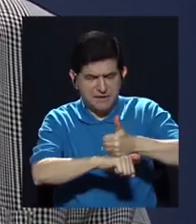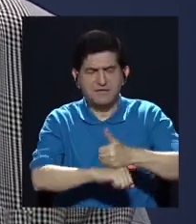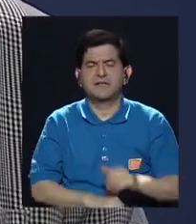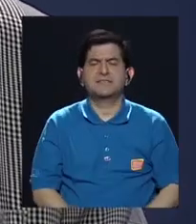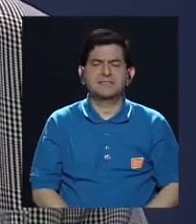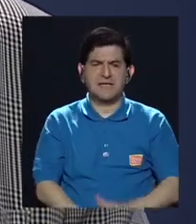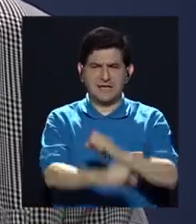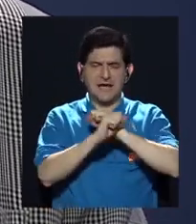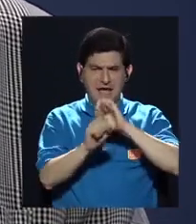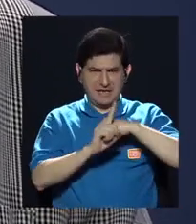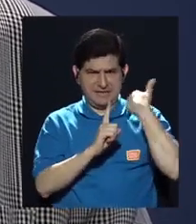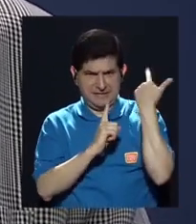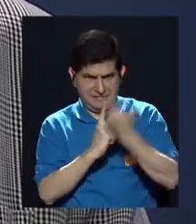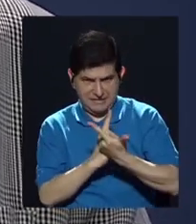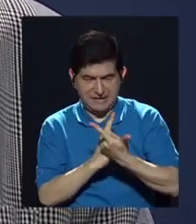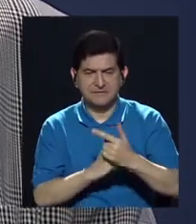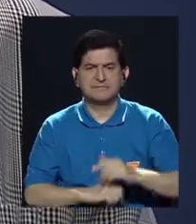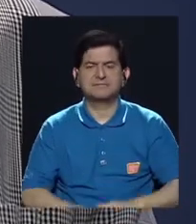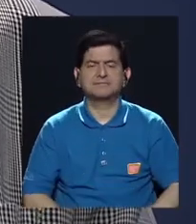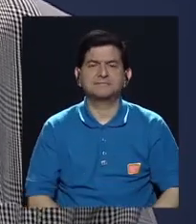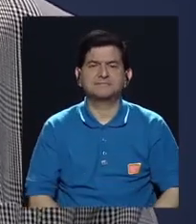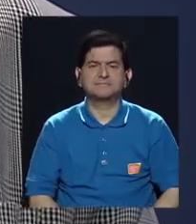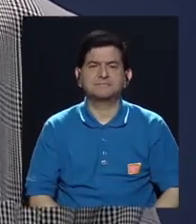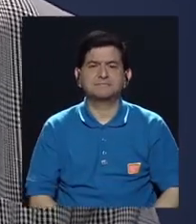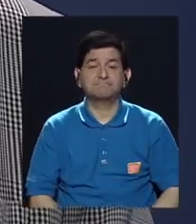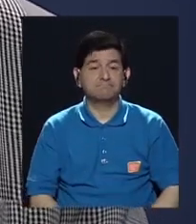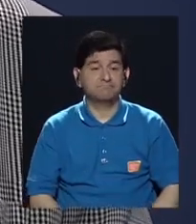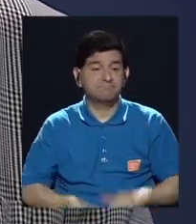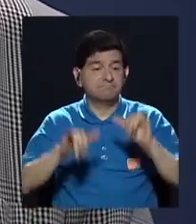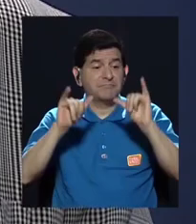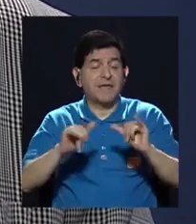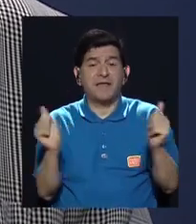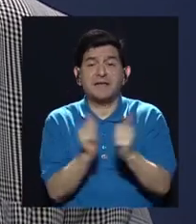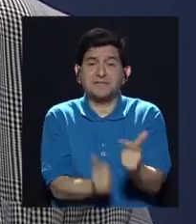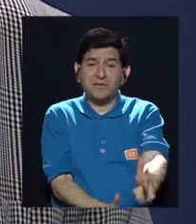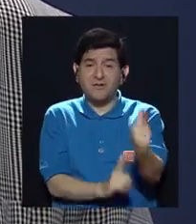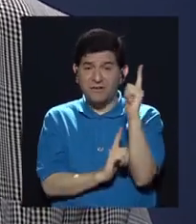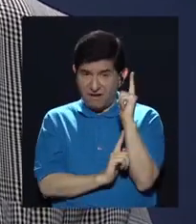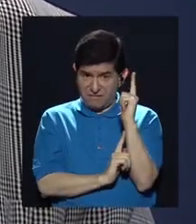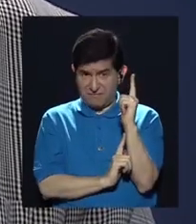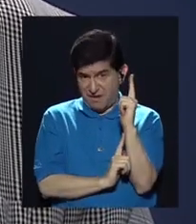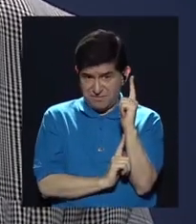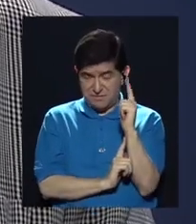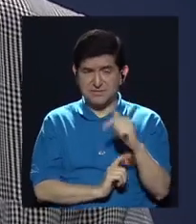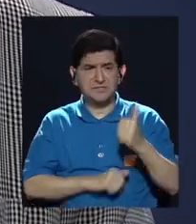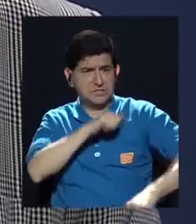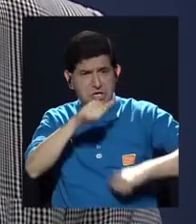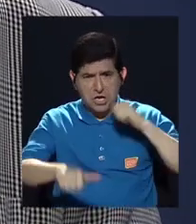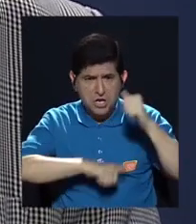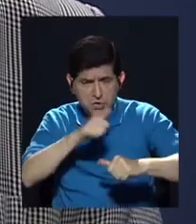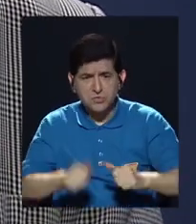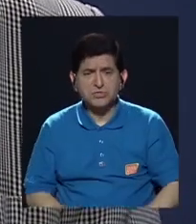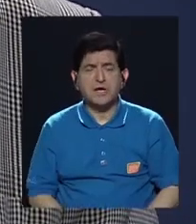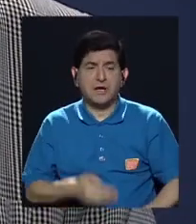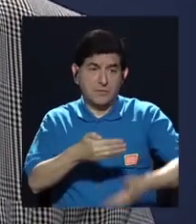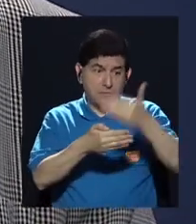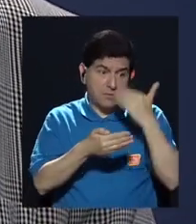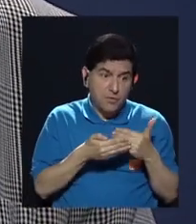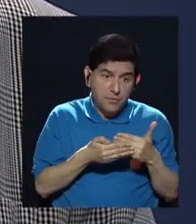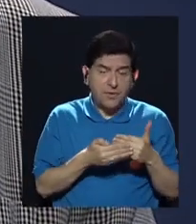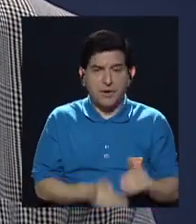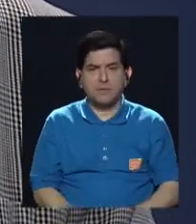luego en la defensa de las garantías sociales, pues los que quedaban armados y luchando por lo que habían